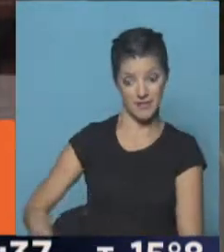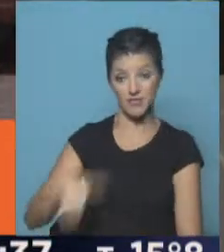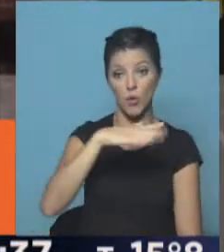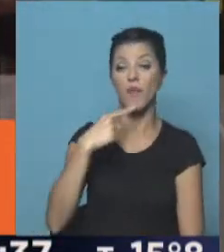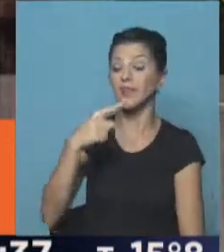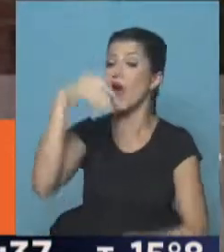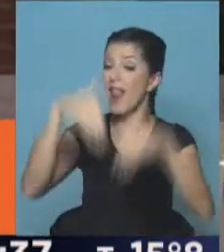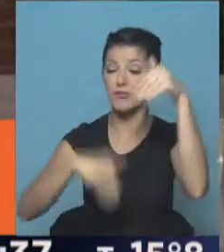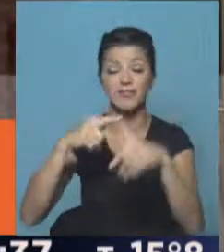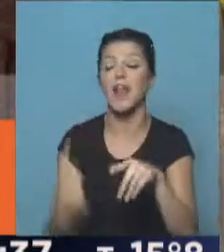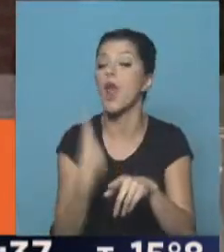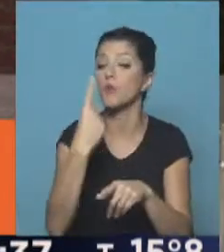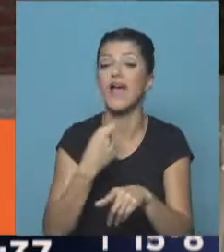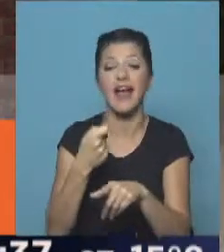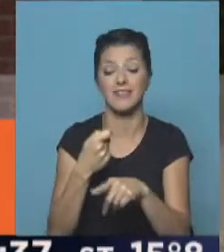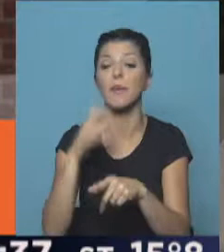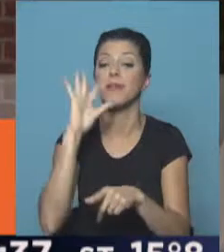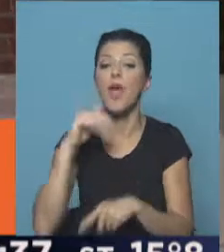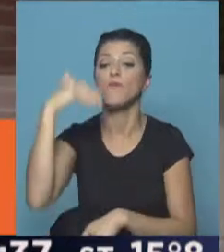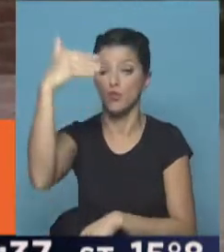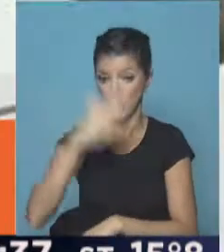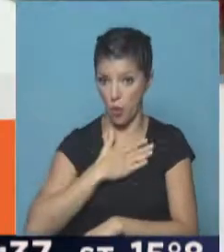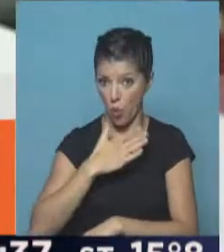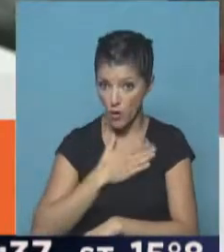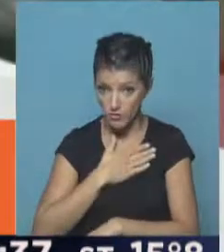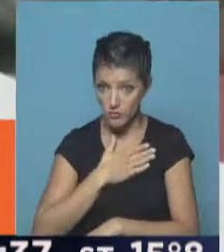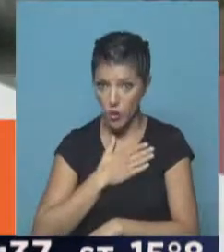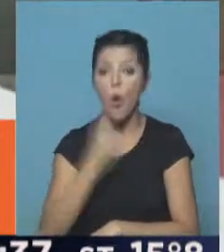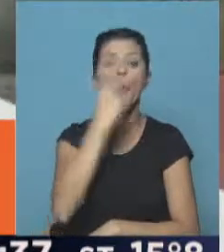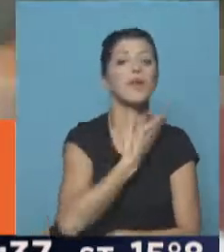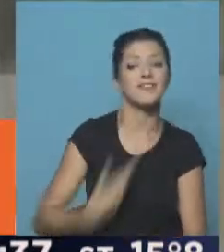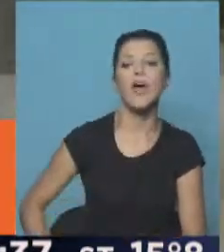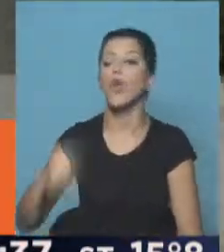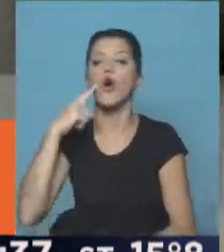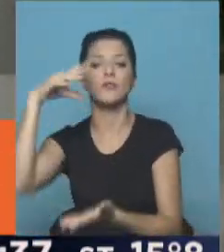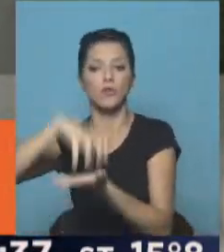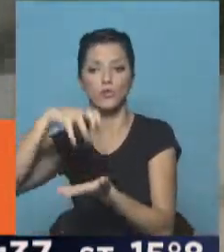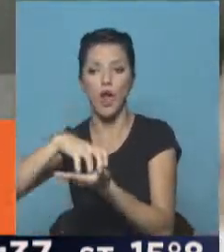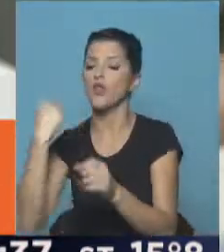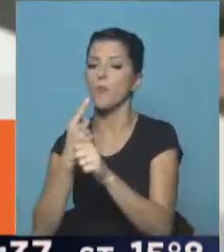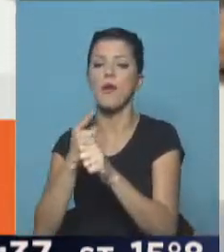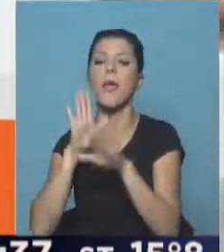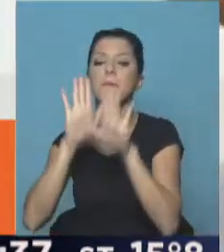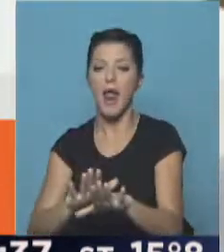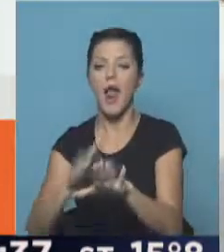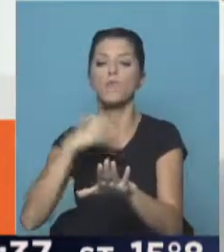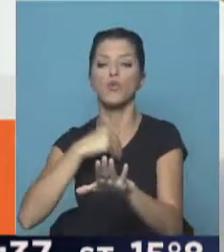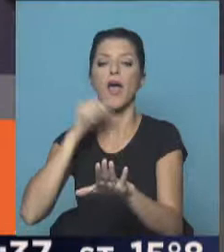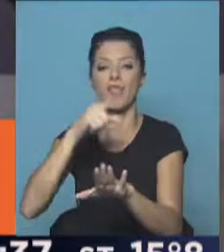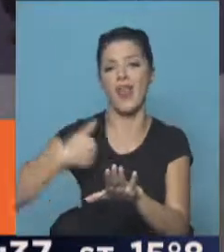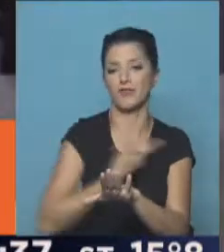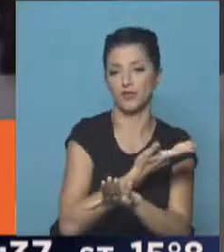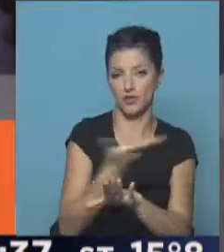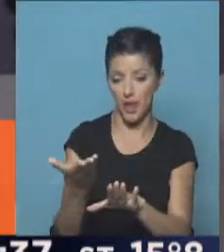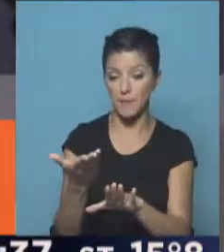la única garantía para decidir el futuro de los catalanes y que ningún Estado o institución puede frenar la voluntad de las personas. El gobierno